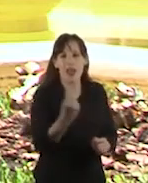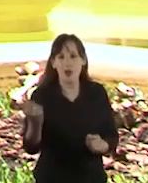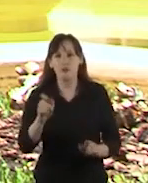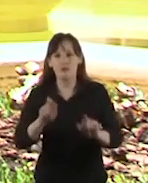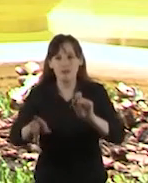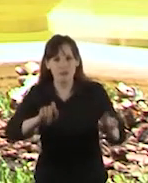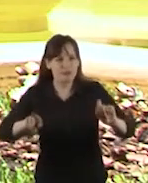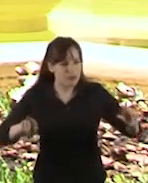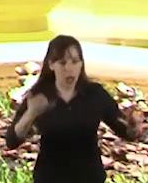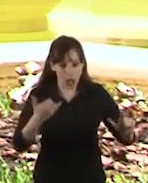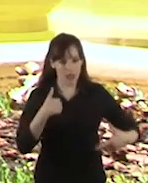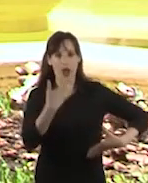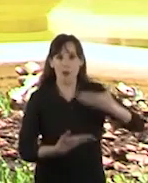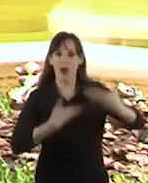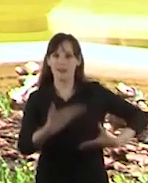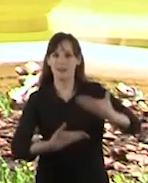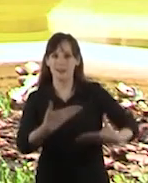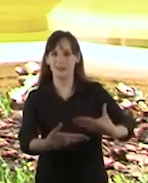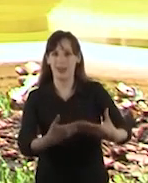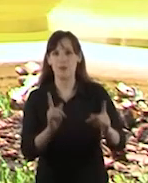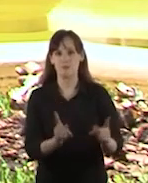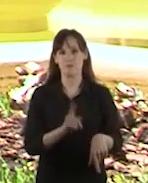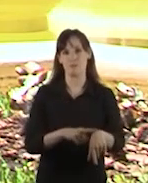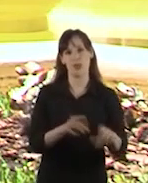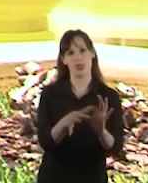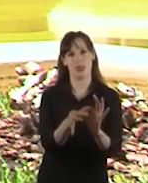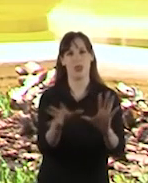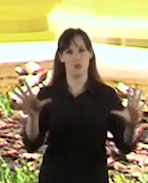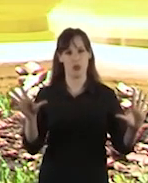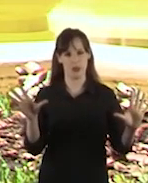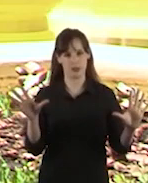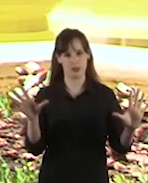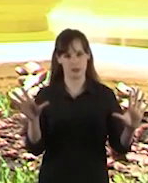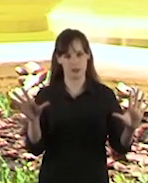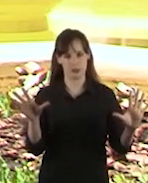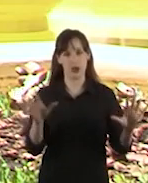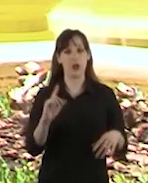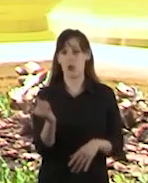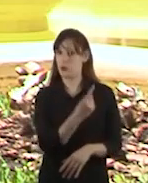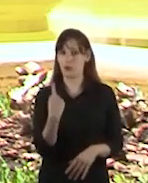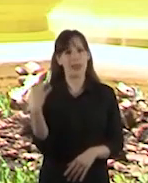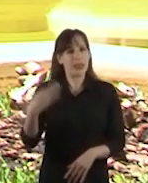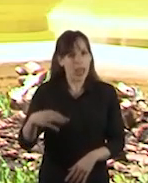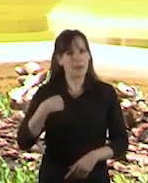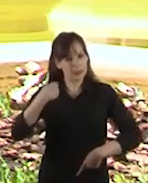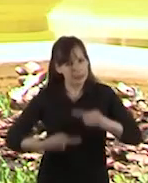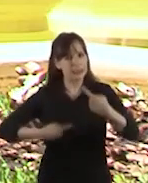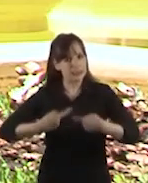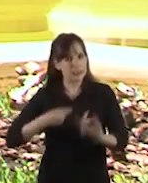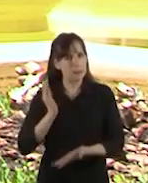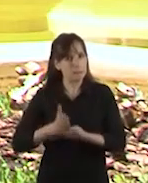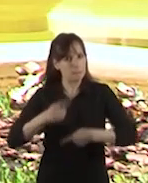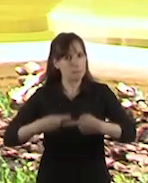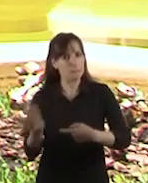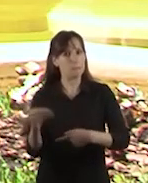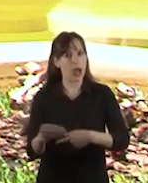avances en distintos tramos de nuestra democracia y que debemos continuar. Con la